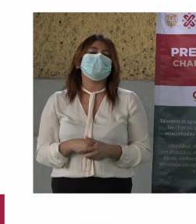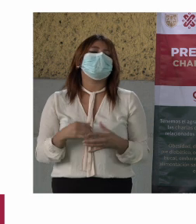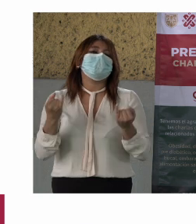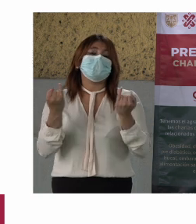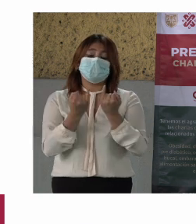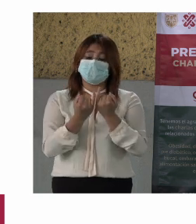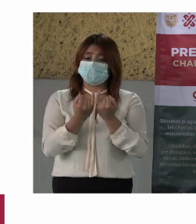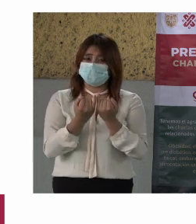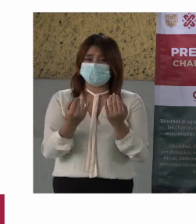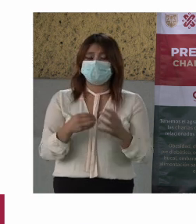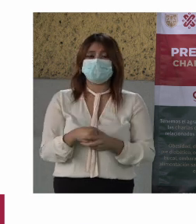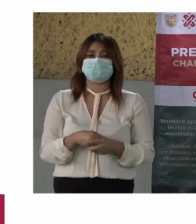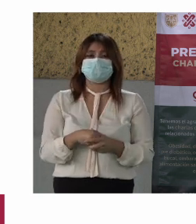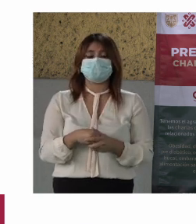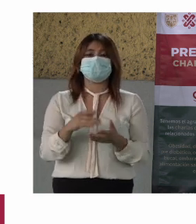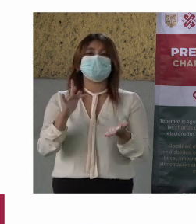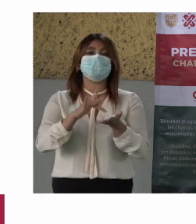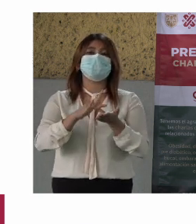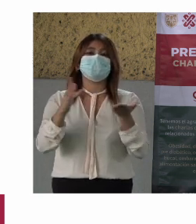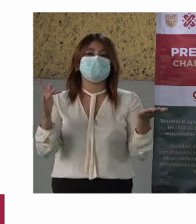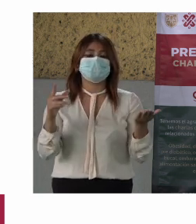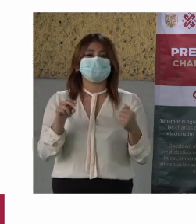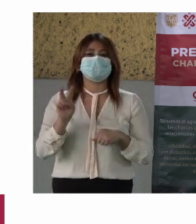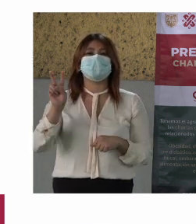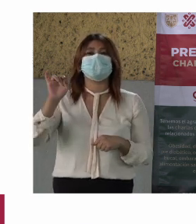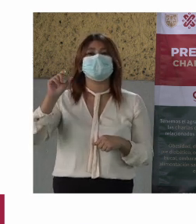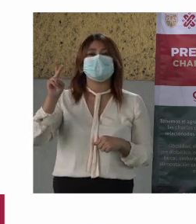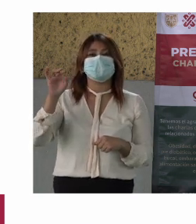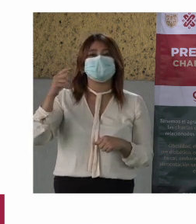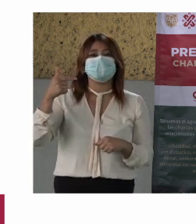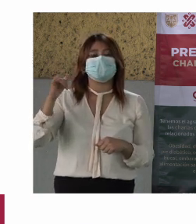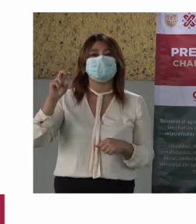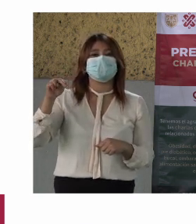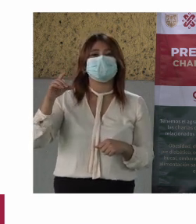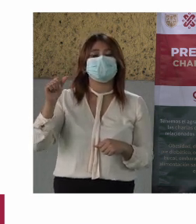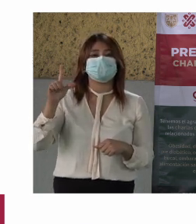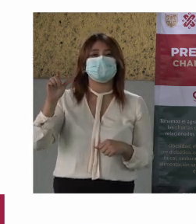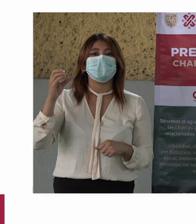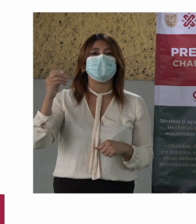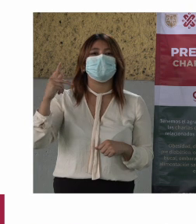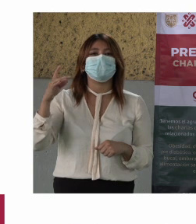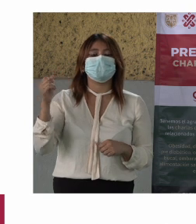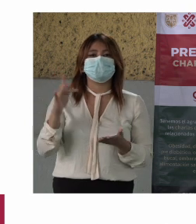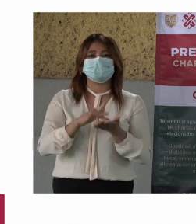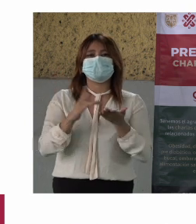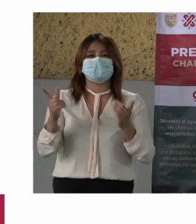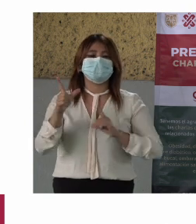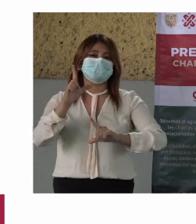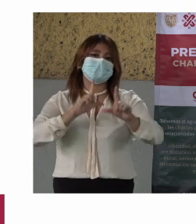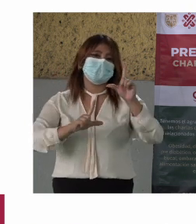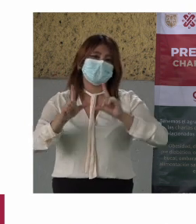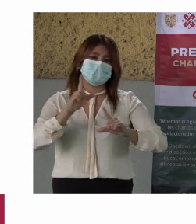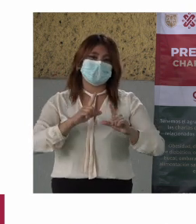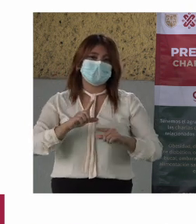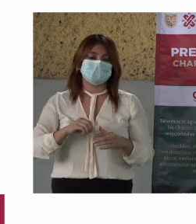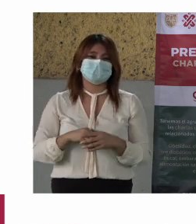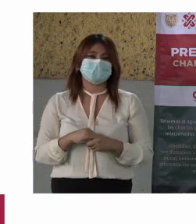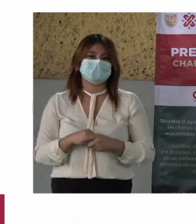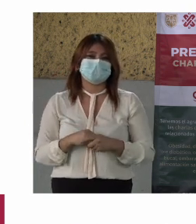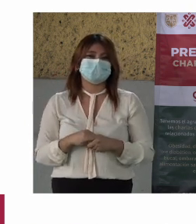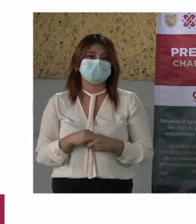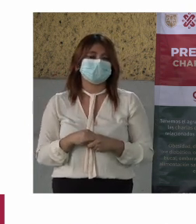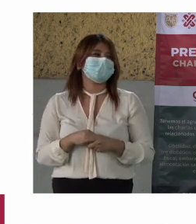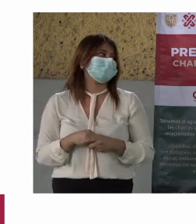misma parte pues agradezco a Virginia López, nuestra traductora en el lenguaje de señas mexicanas,